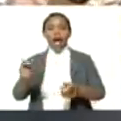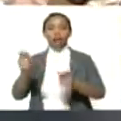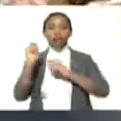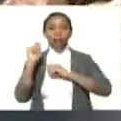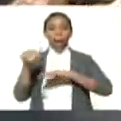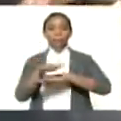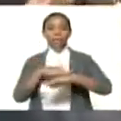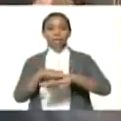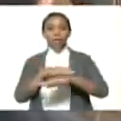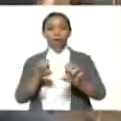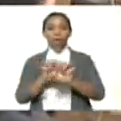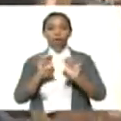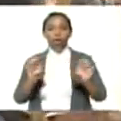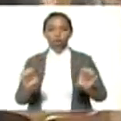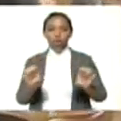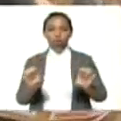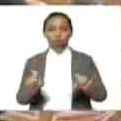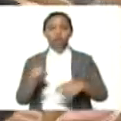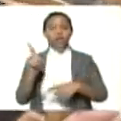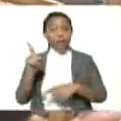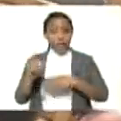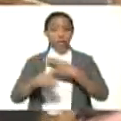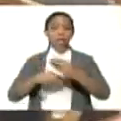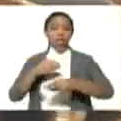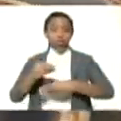de Educación. Y así fue,